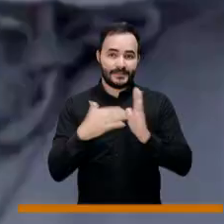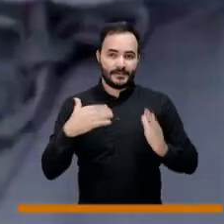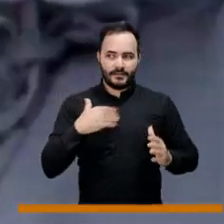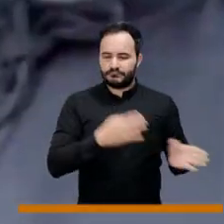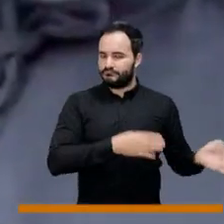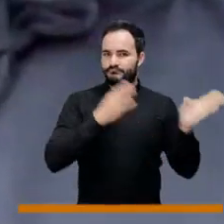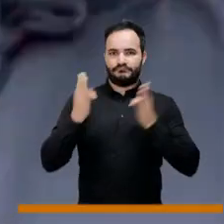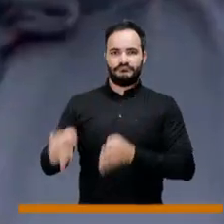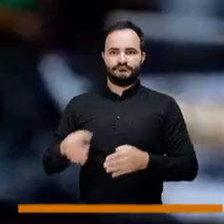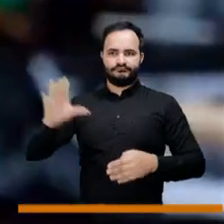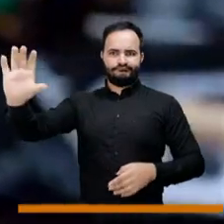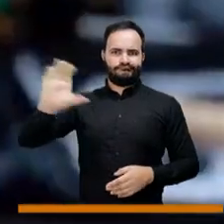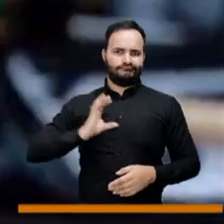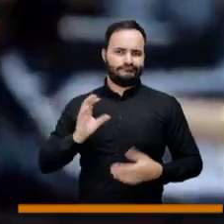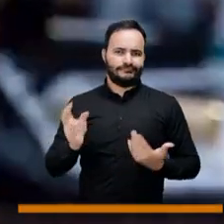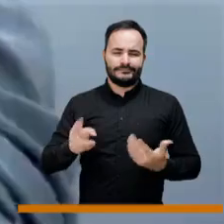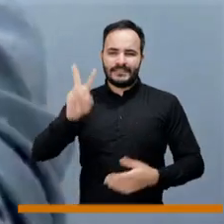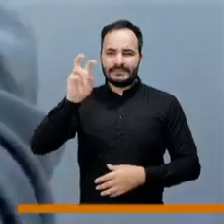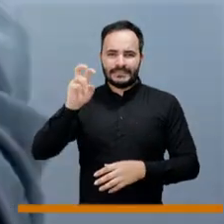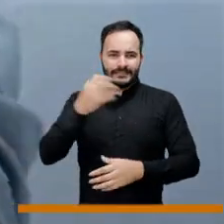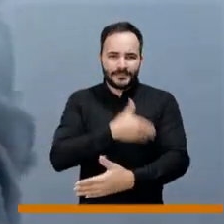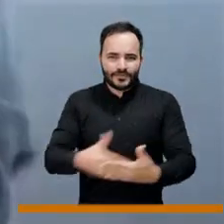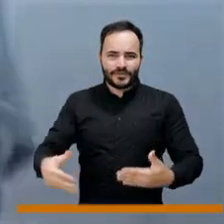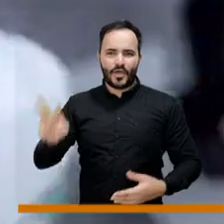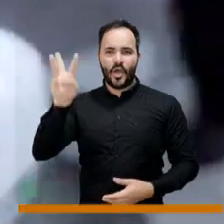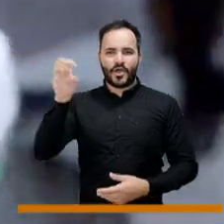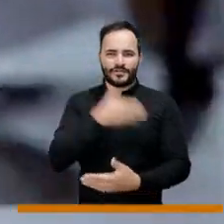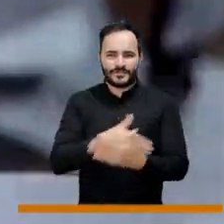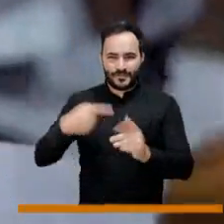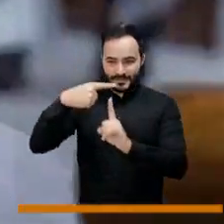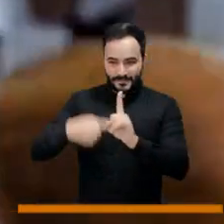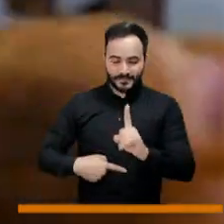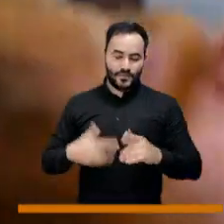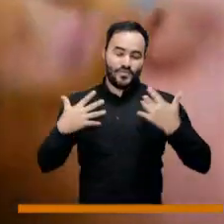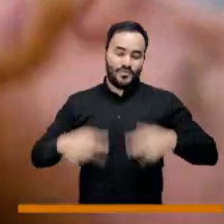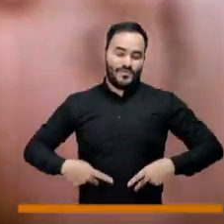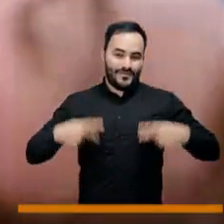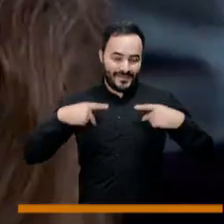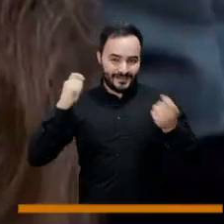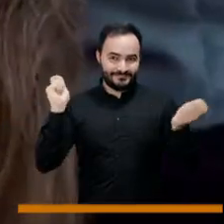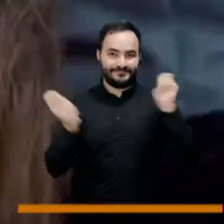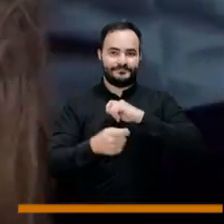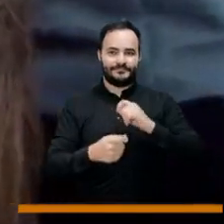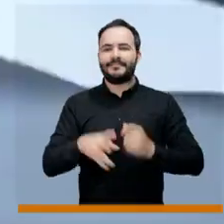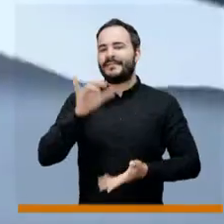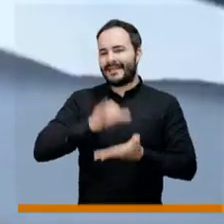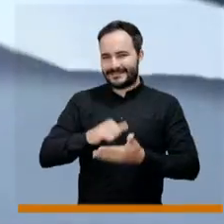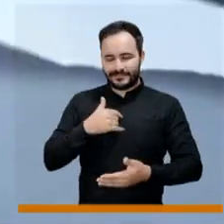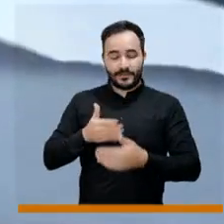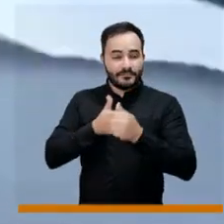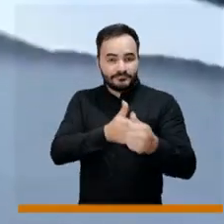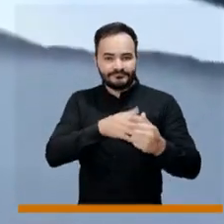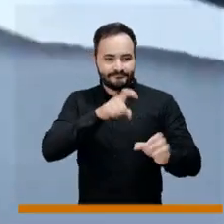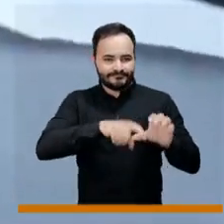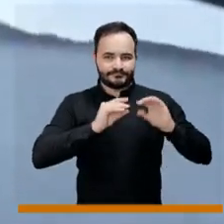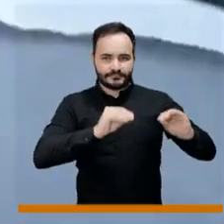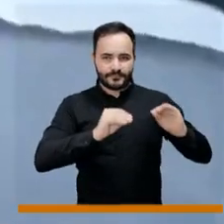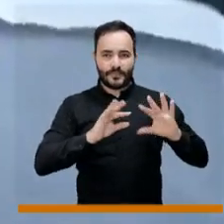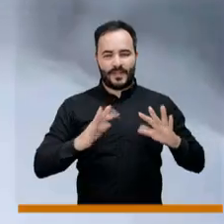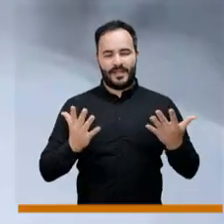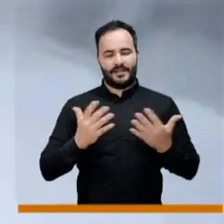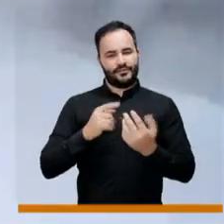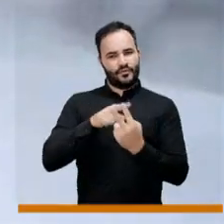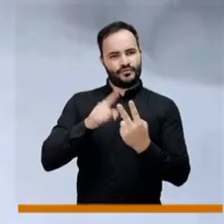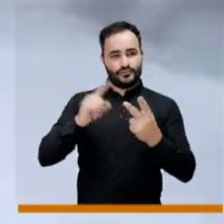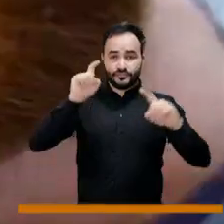millones de pesos, incluyendo las propinas, en realidad que les cambia la vida. Nosotros por eso, con el tema académico, tratamos de educarlos financieramente